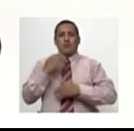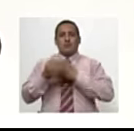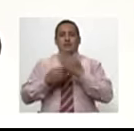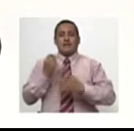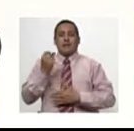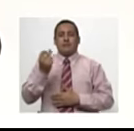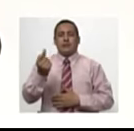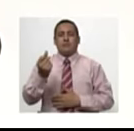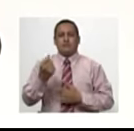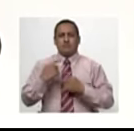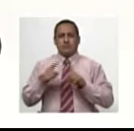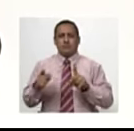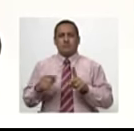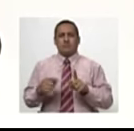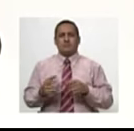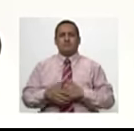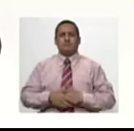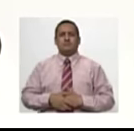premura. Ya. Yeah. ¿No?